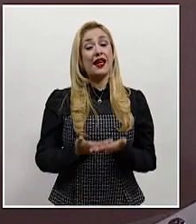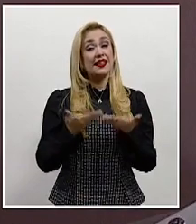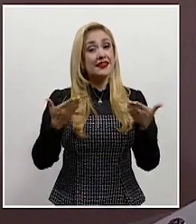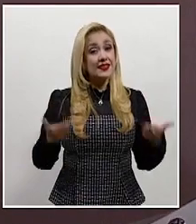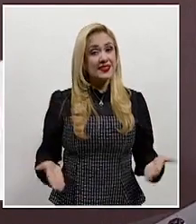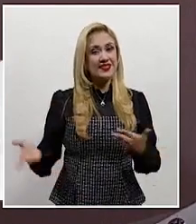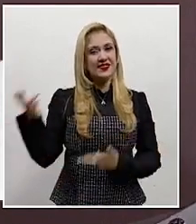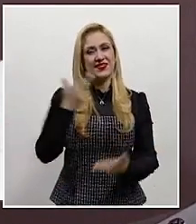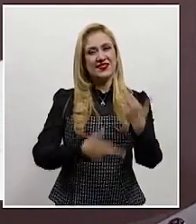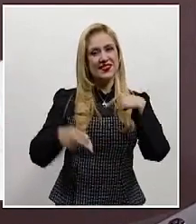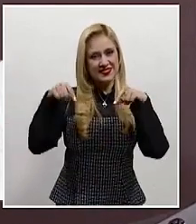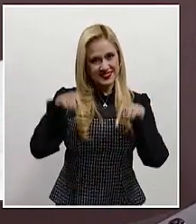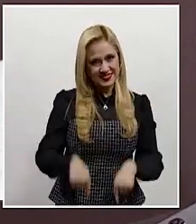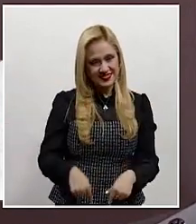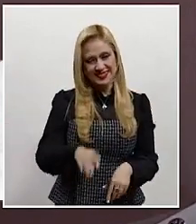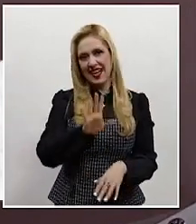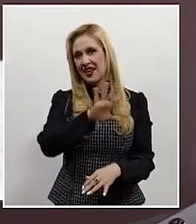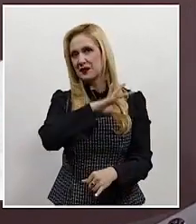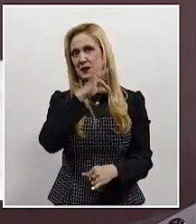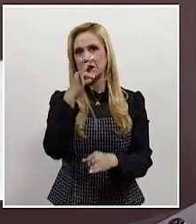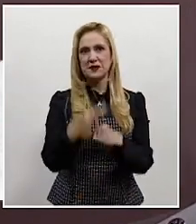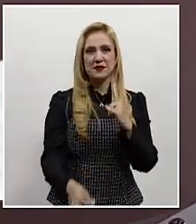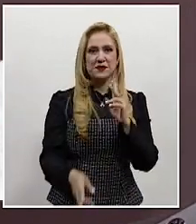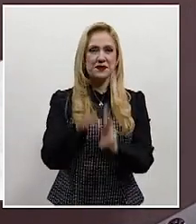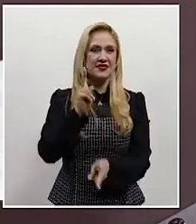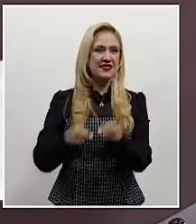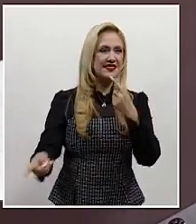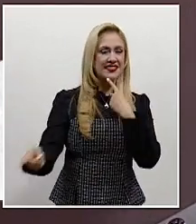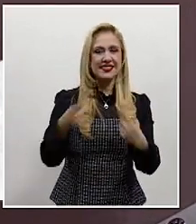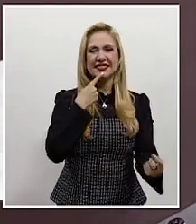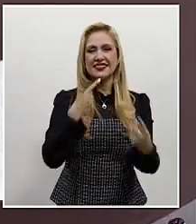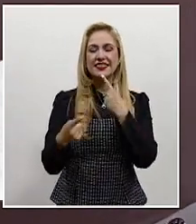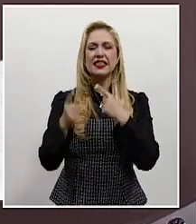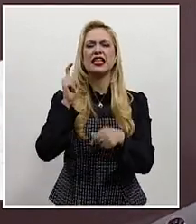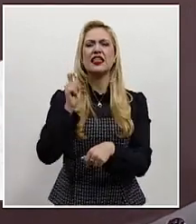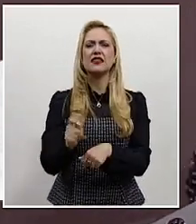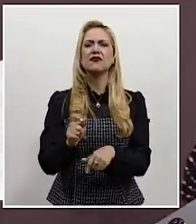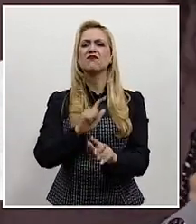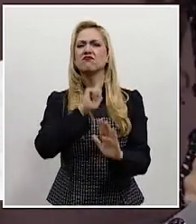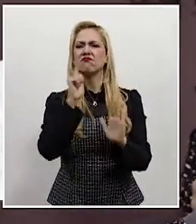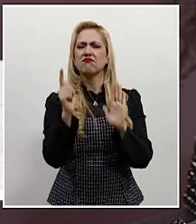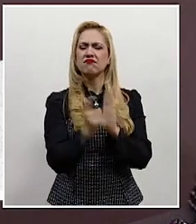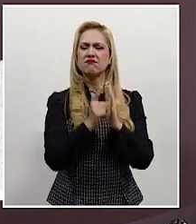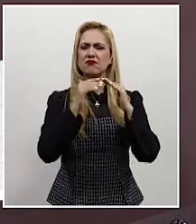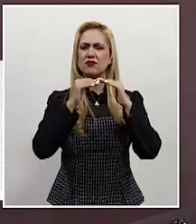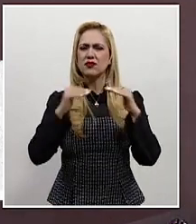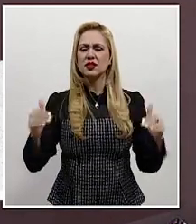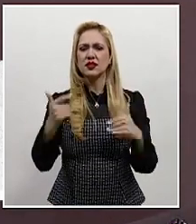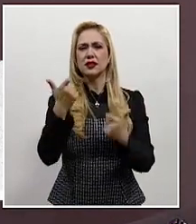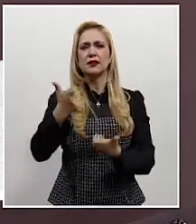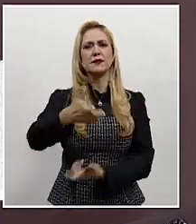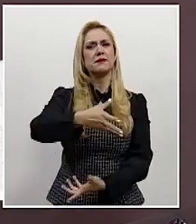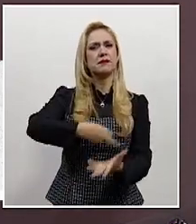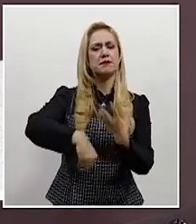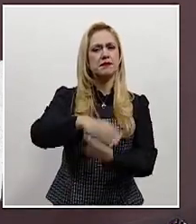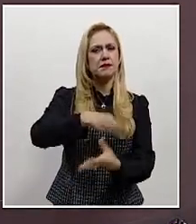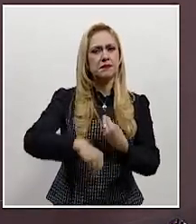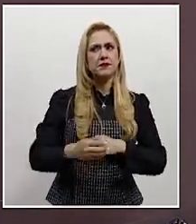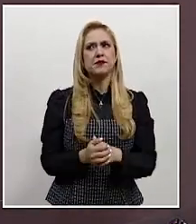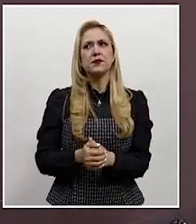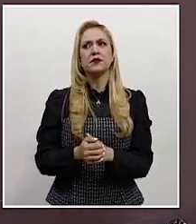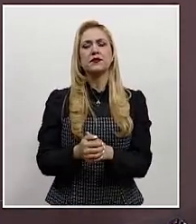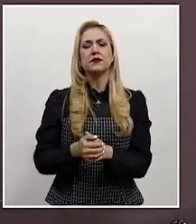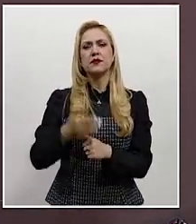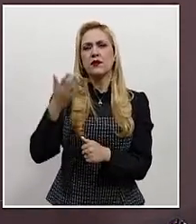Qué bueno que sigue con nosotros. Estamos en la parte final del programa conversando sobre justicia igualitaria y desarrollo económico.